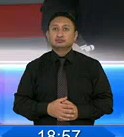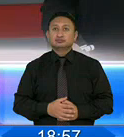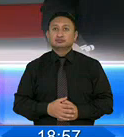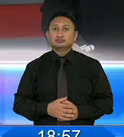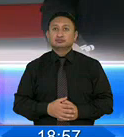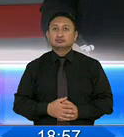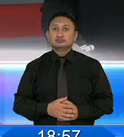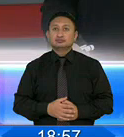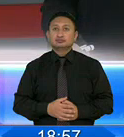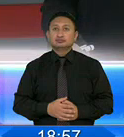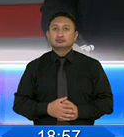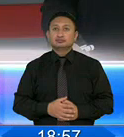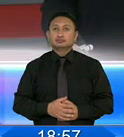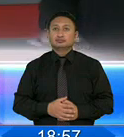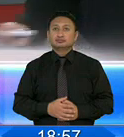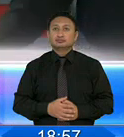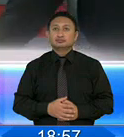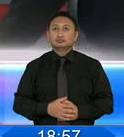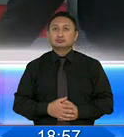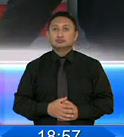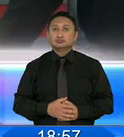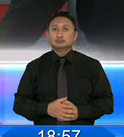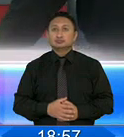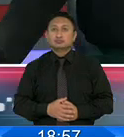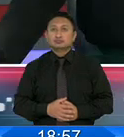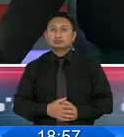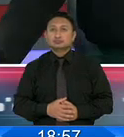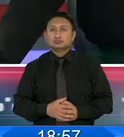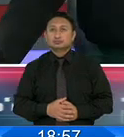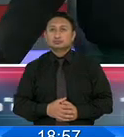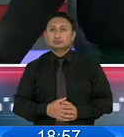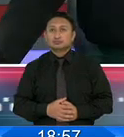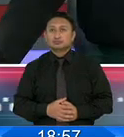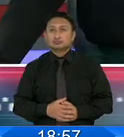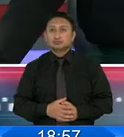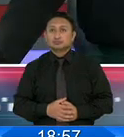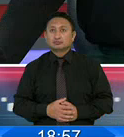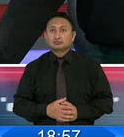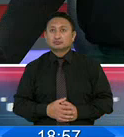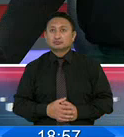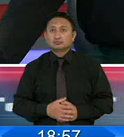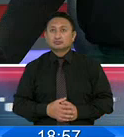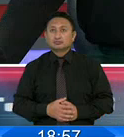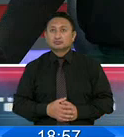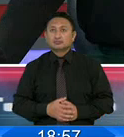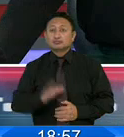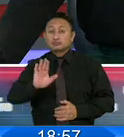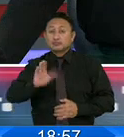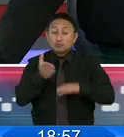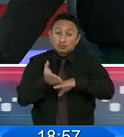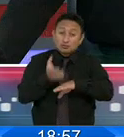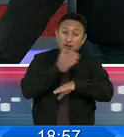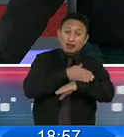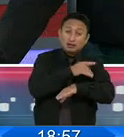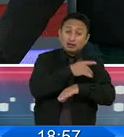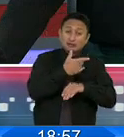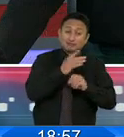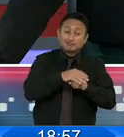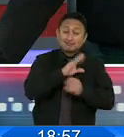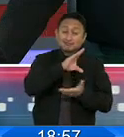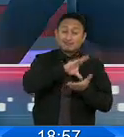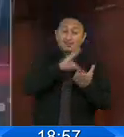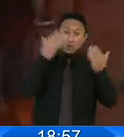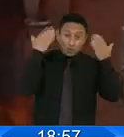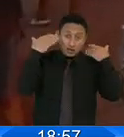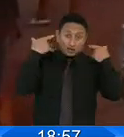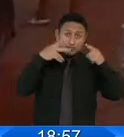Así es, y nosotros hace pocas horas también estuvimos en el centro de Guayaquil, donde inició la caravana,